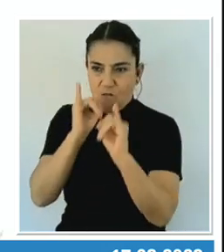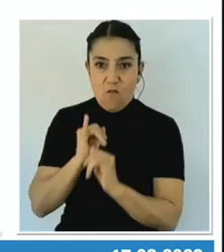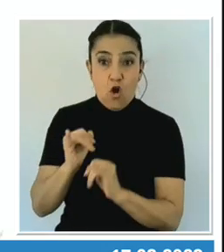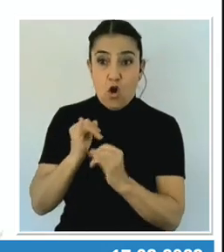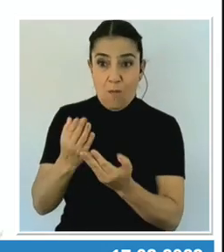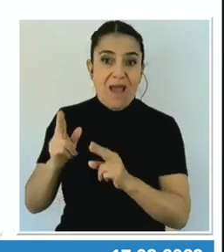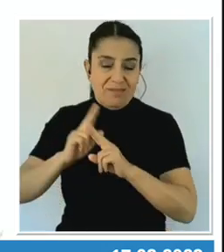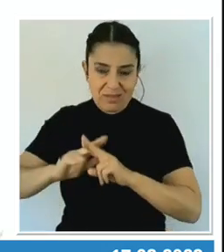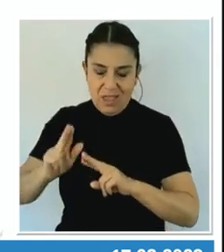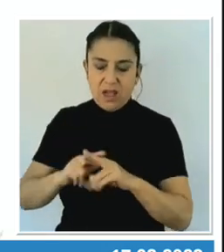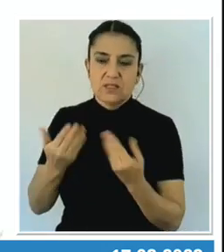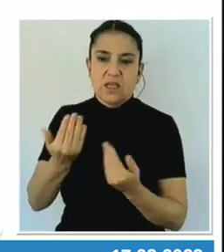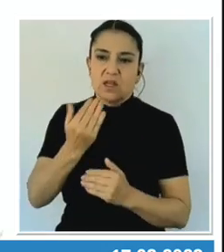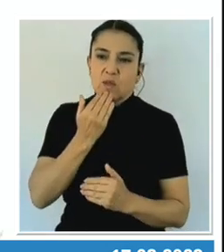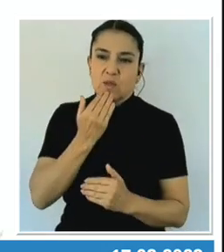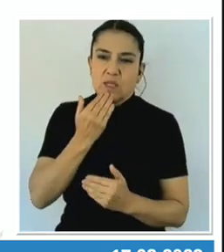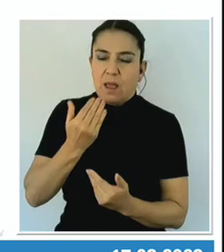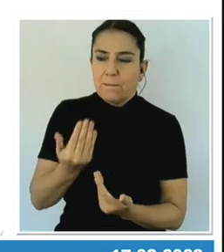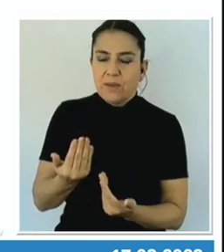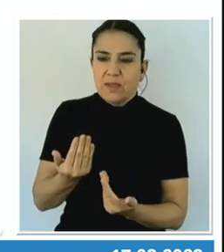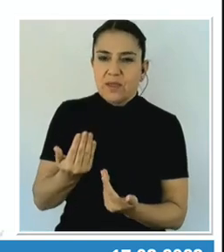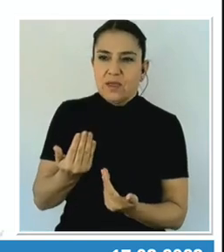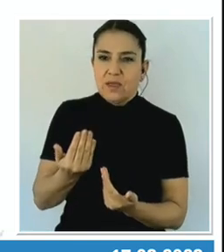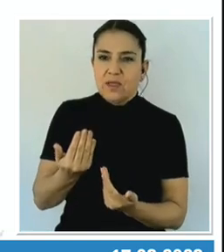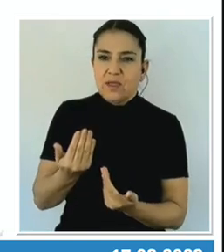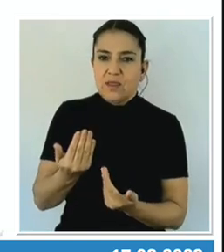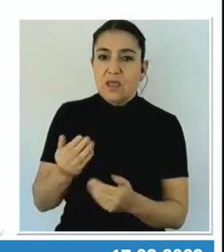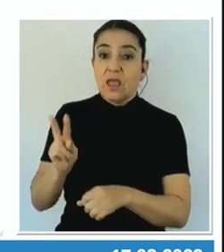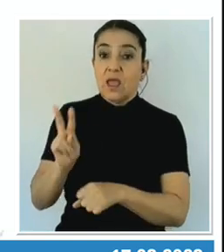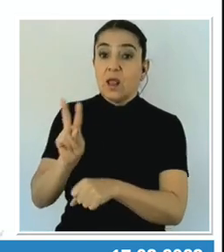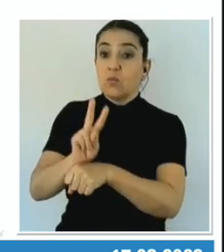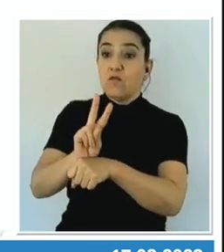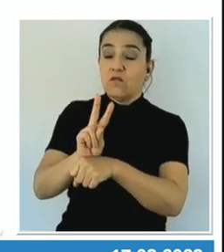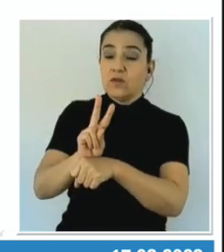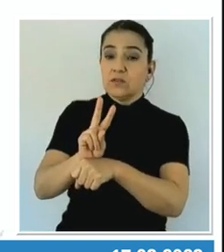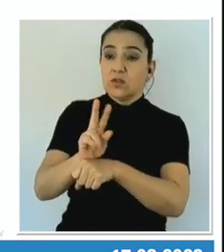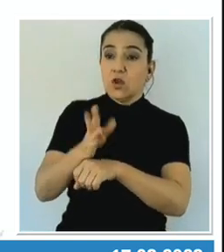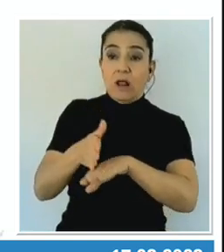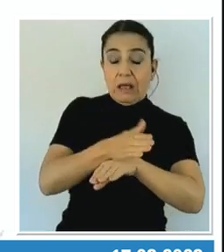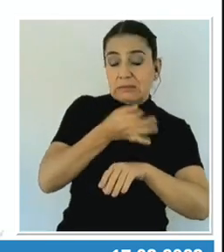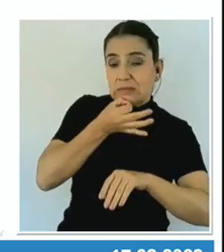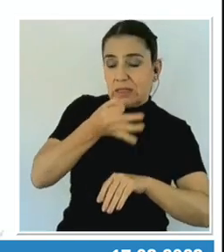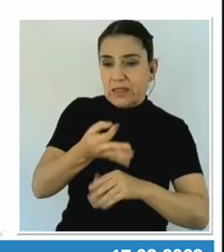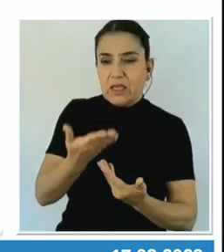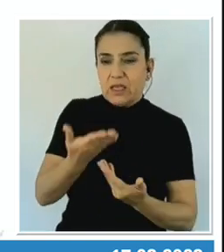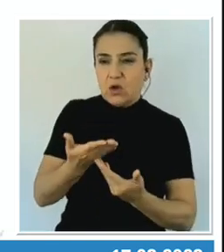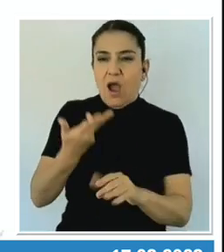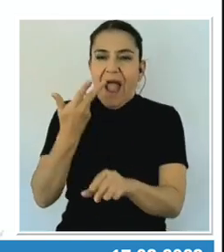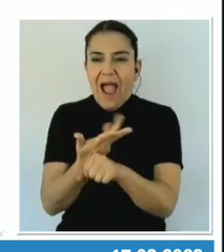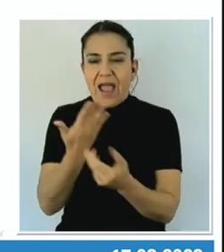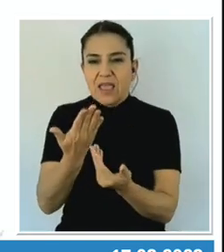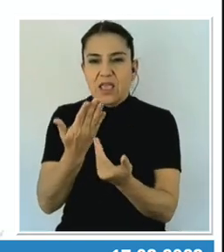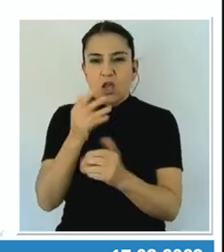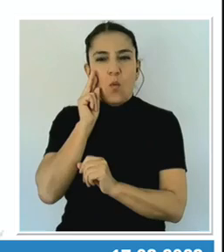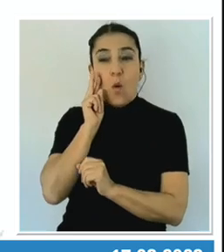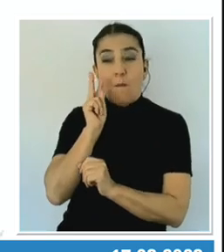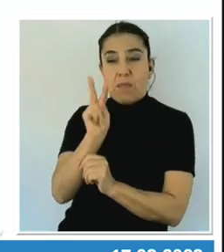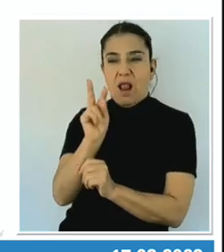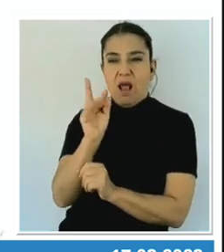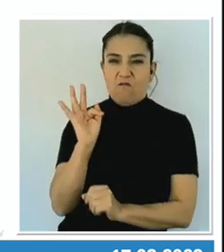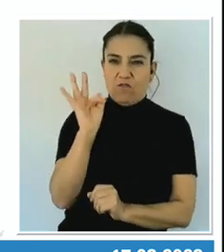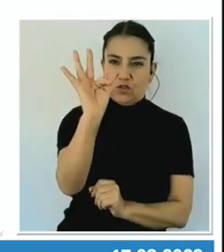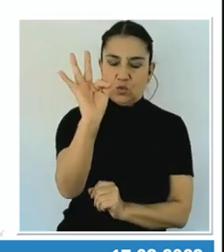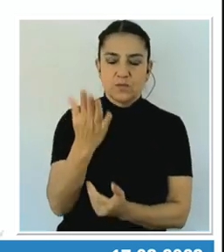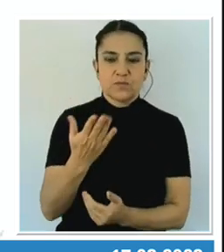sentido también el profesor Sea acaba de mencionar que hay un carácter de mirada hacia el futuro. Y yo creo